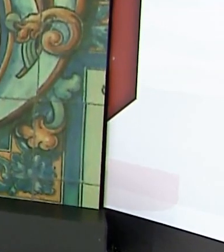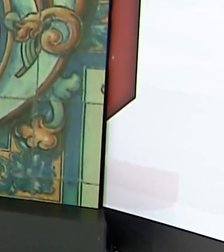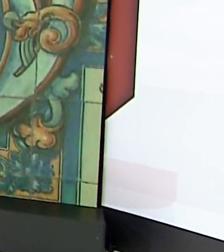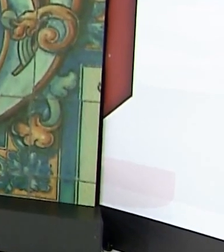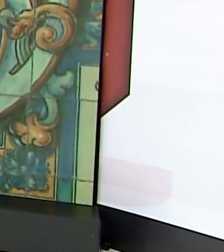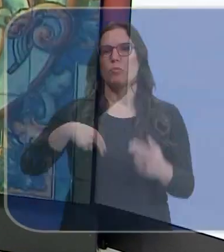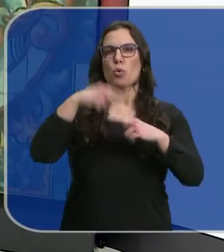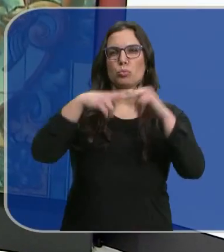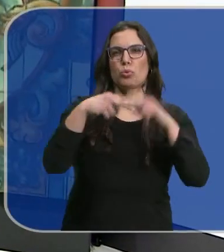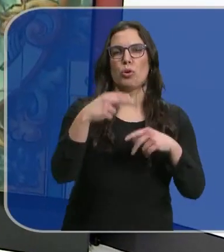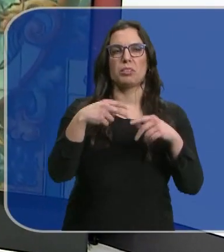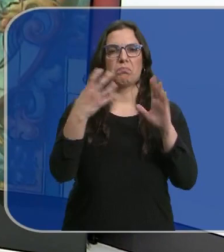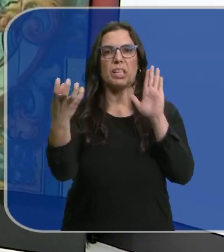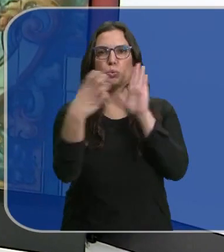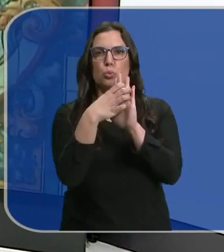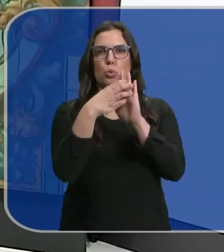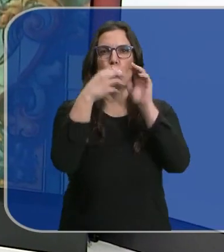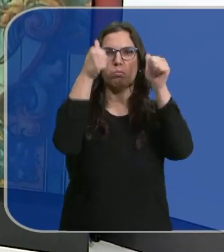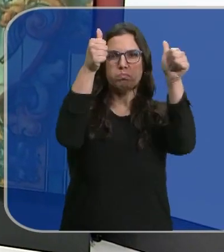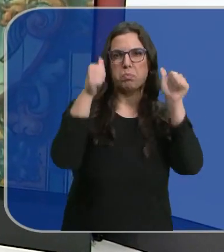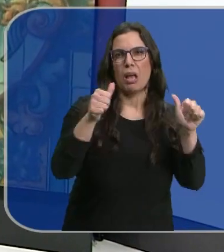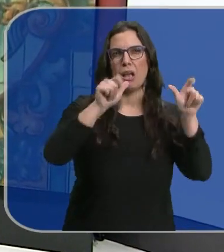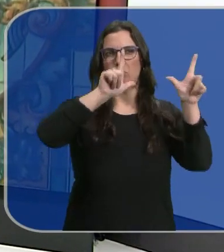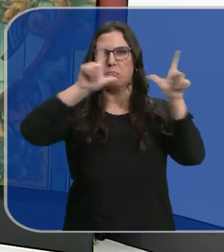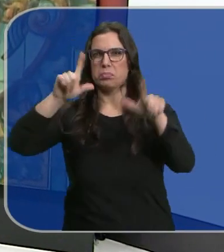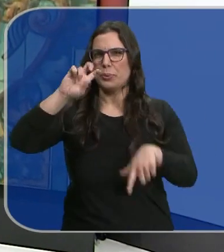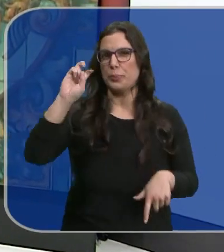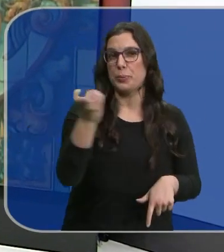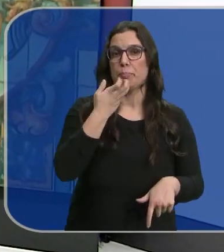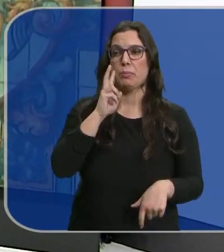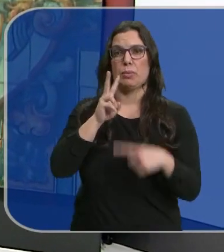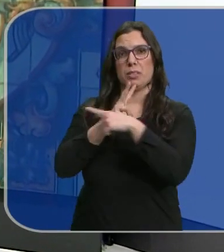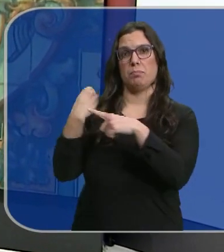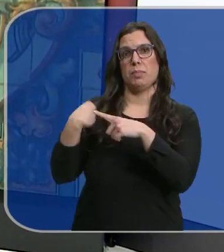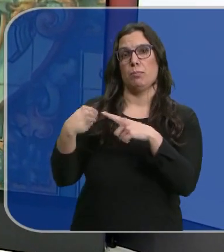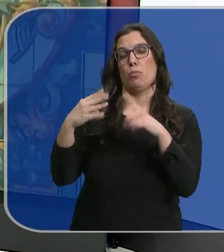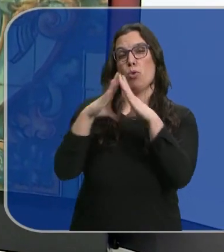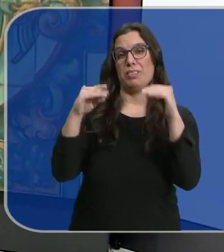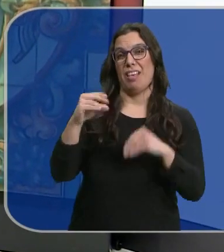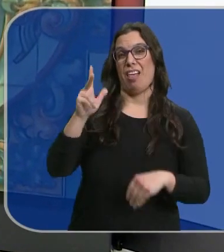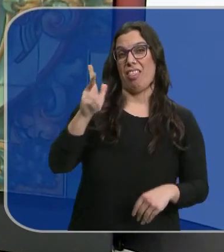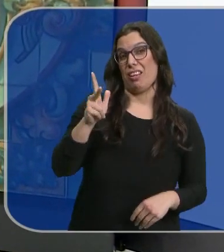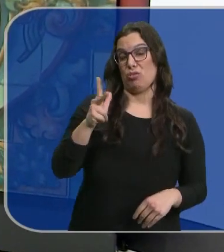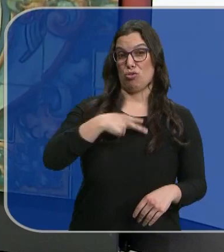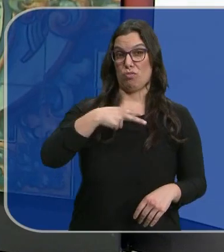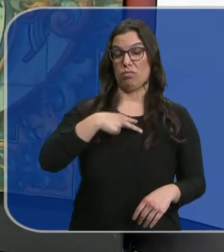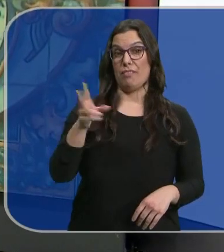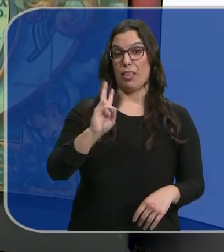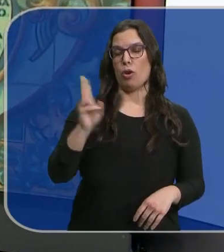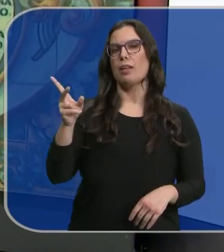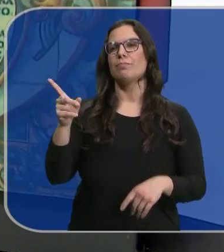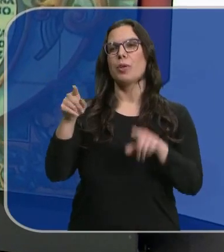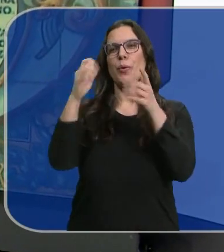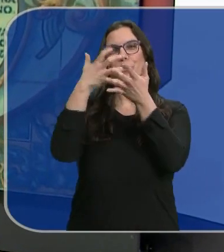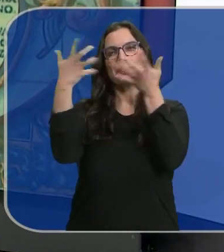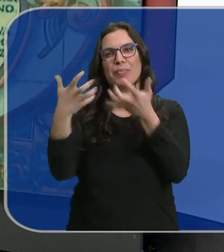Son construcciones, escudos, insignias o placas como esta de la Facultad de Derecho de Valladolid, en agradecimiento a Francisco